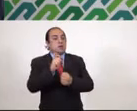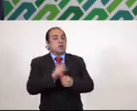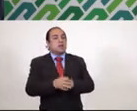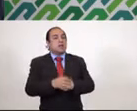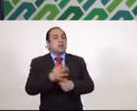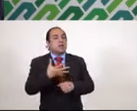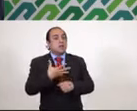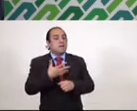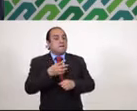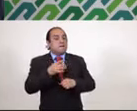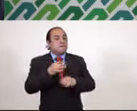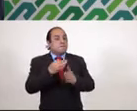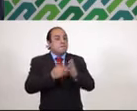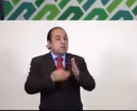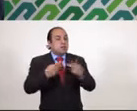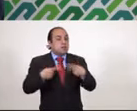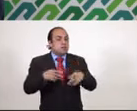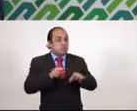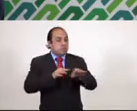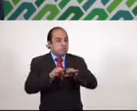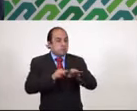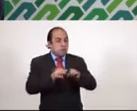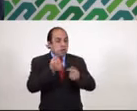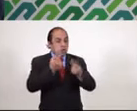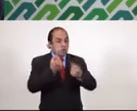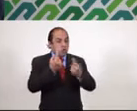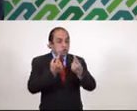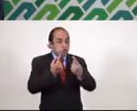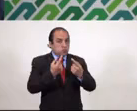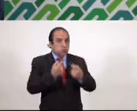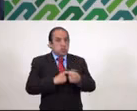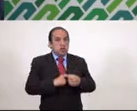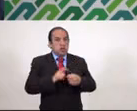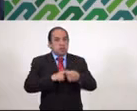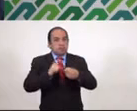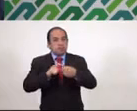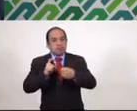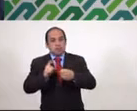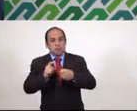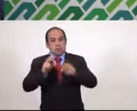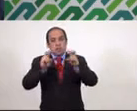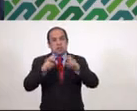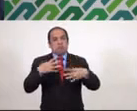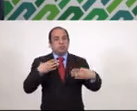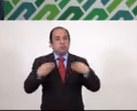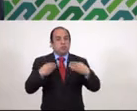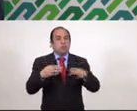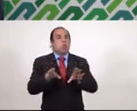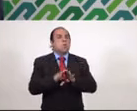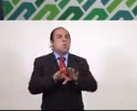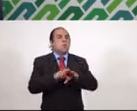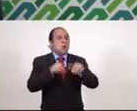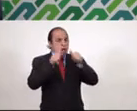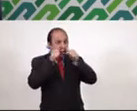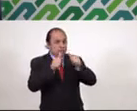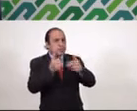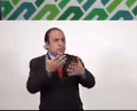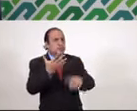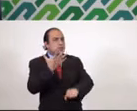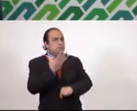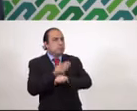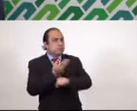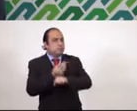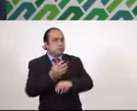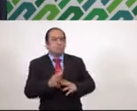trabajadores porque muchos se han retirado por el asunto de la pandemia. ¿Cómo han enfrentado estas reparaciones, por favor,